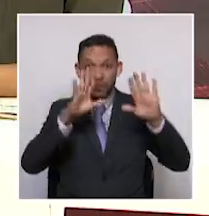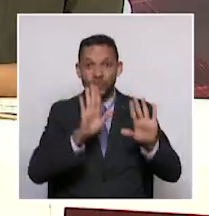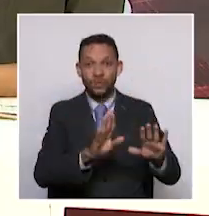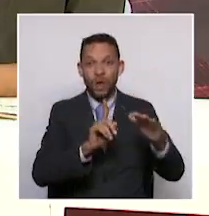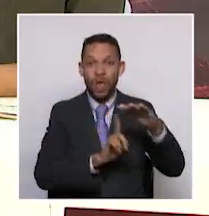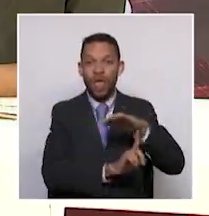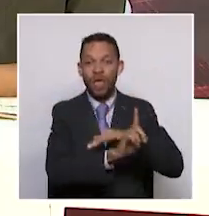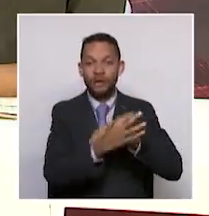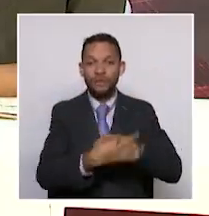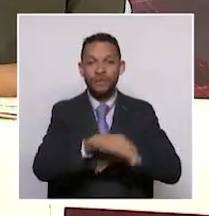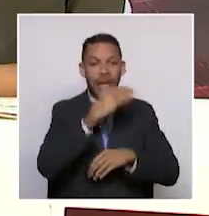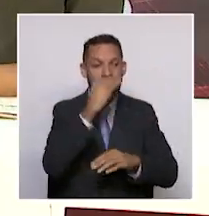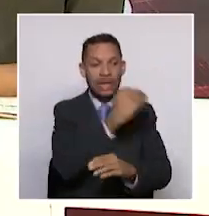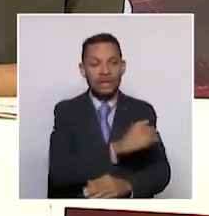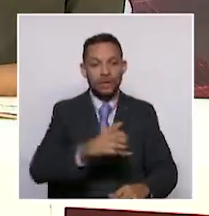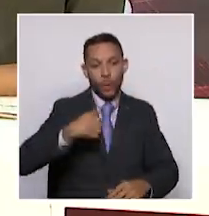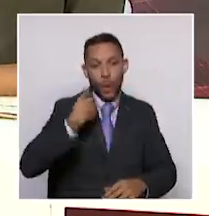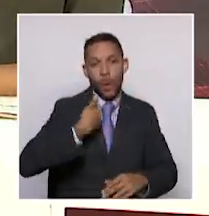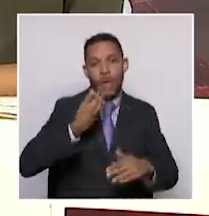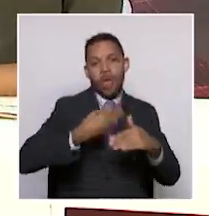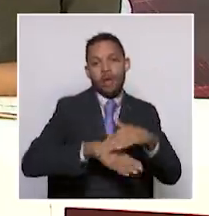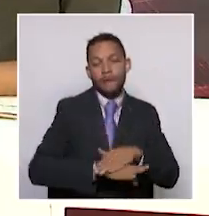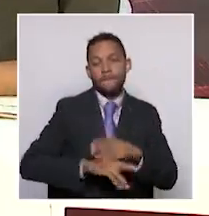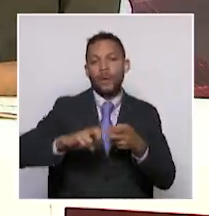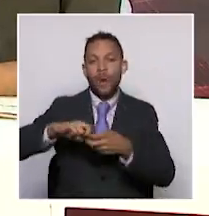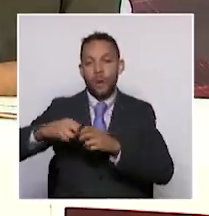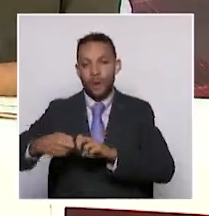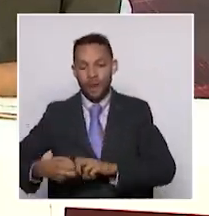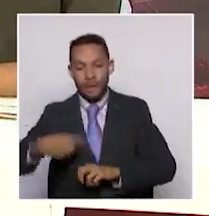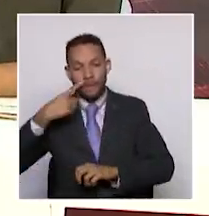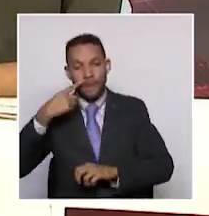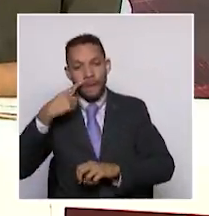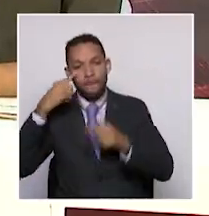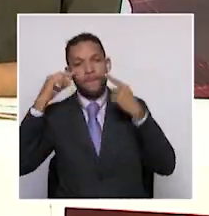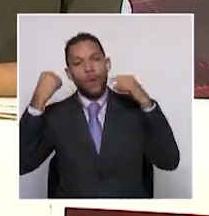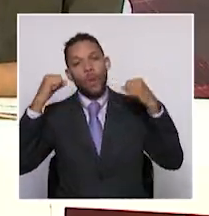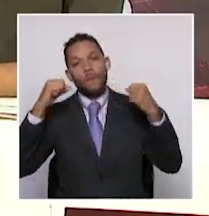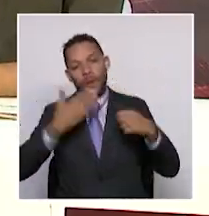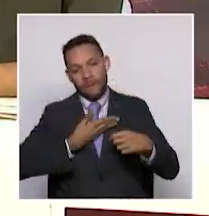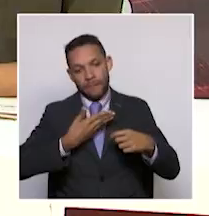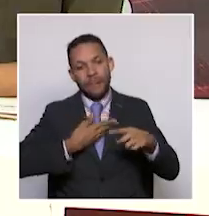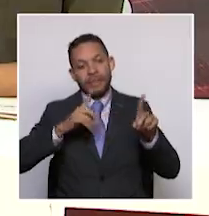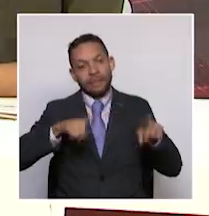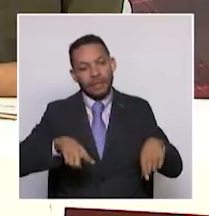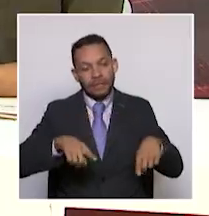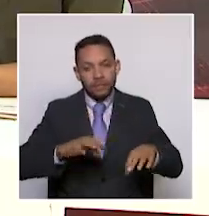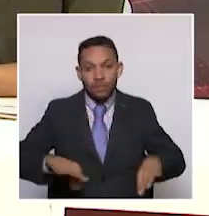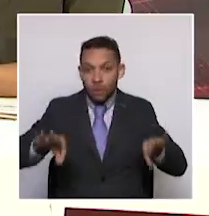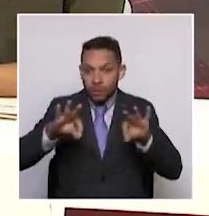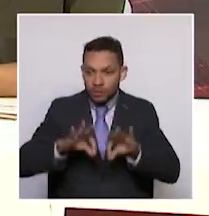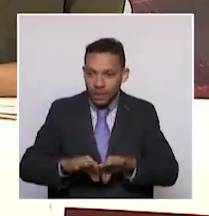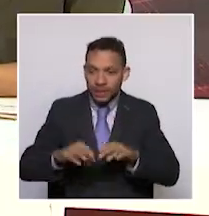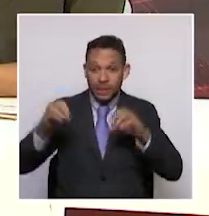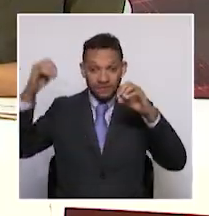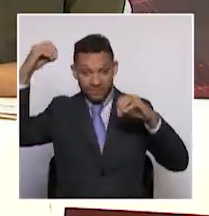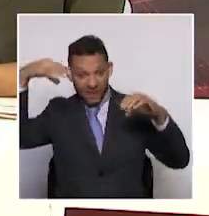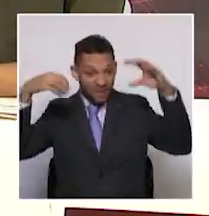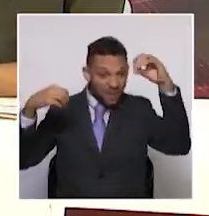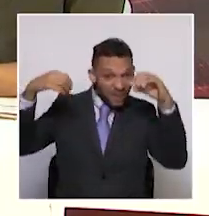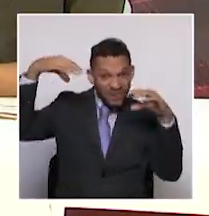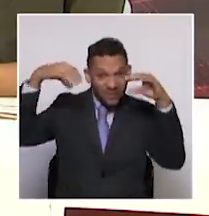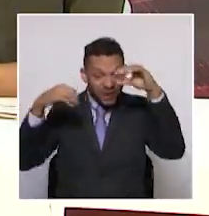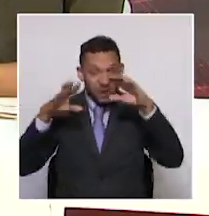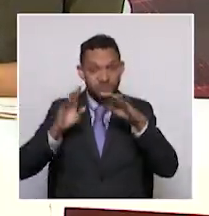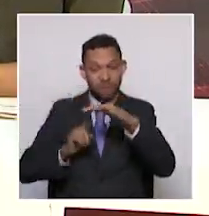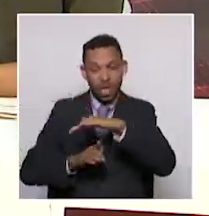en un verdadero dolor de cabeza para los padres y para las autoridades. Sí, señor, mire, estas fiestas están